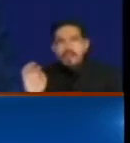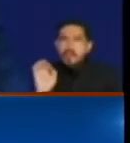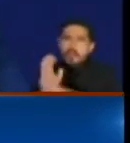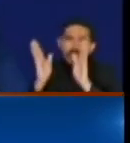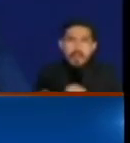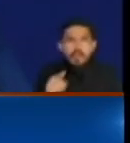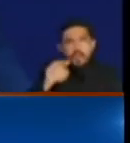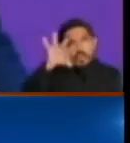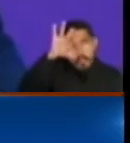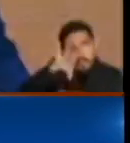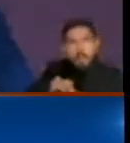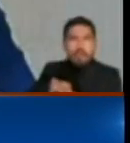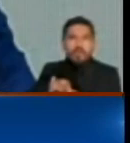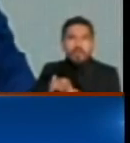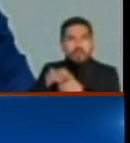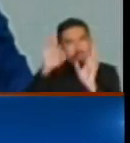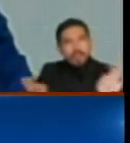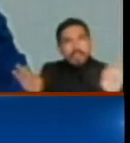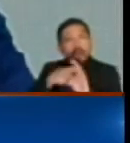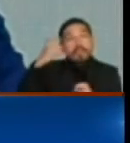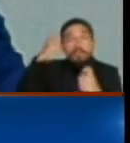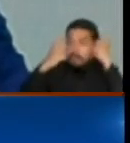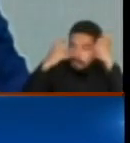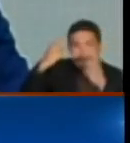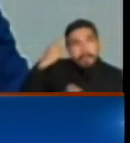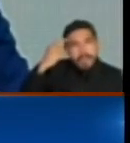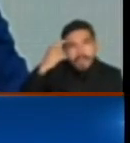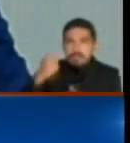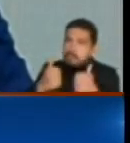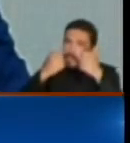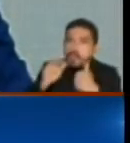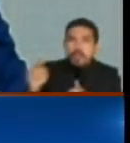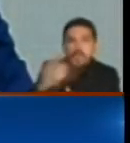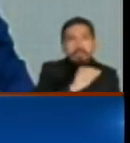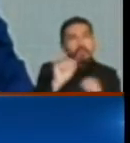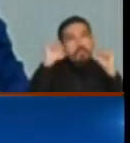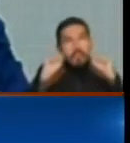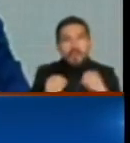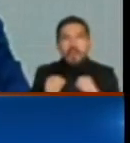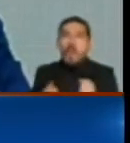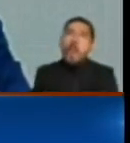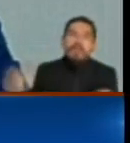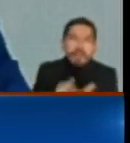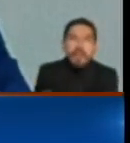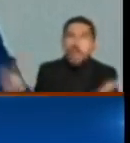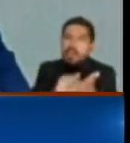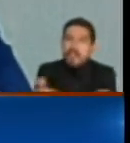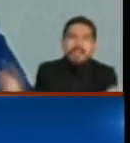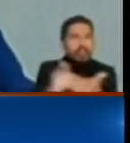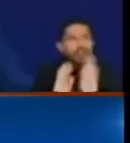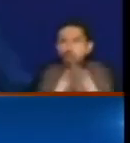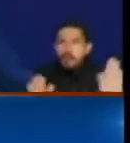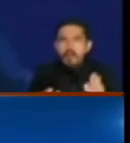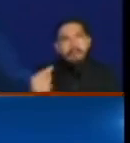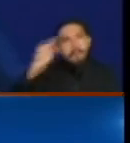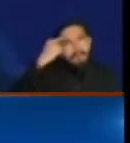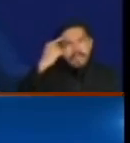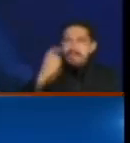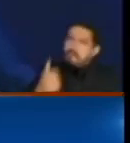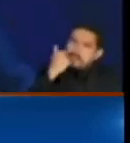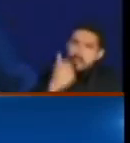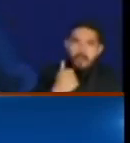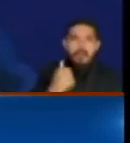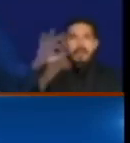fehaciente que es la herramienta más valiosa que tienen para evitar que esta historia se repita y enrumbar